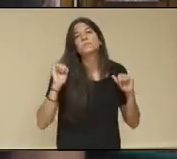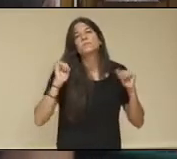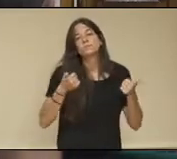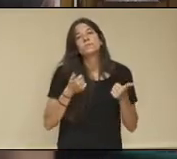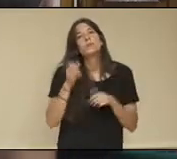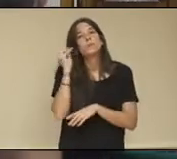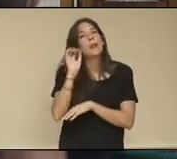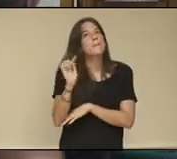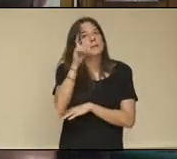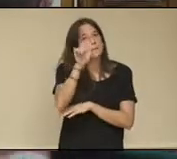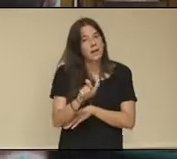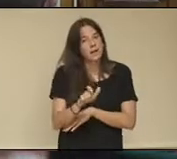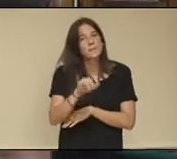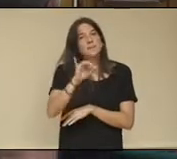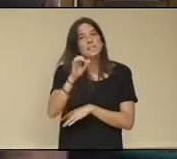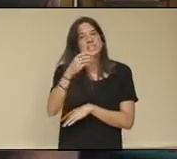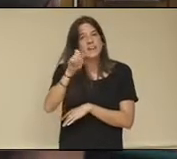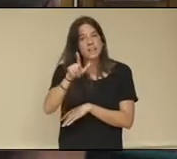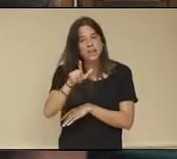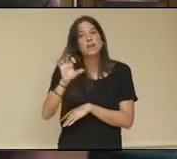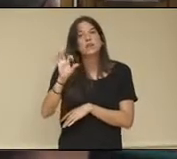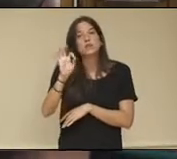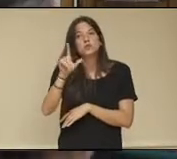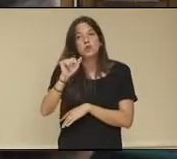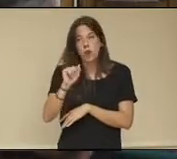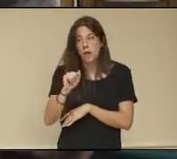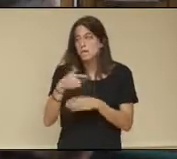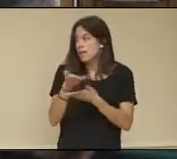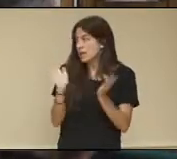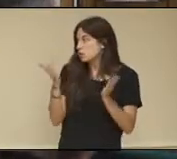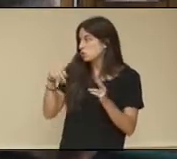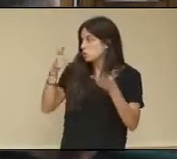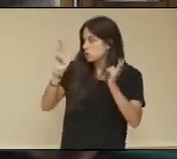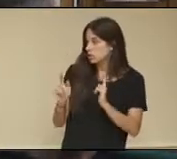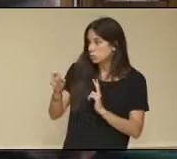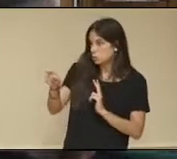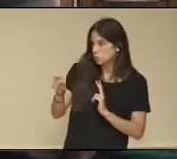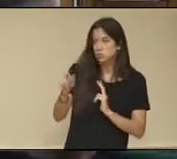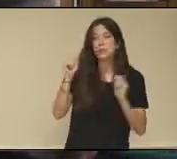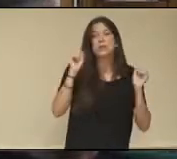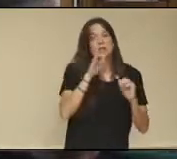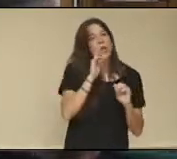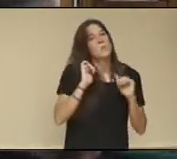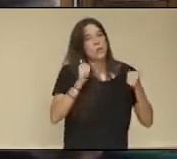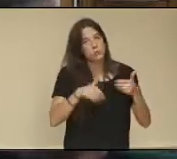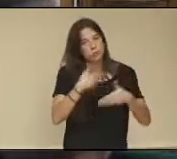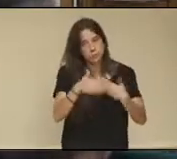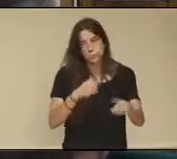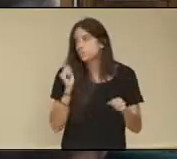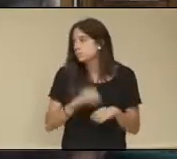Isabel Sola. Nosotros, si os parece, nos sentamos entre el público y comenzamos.